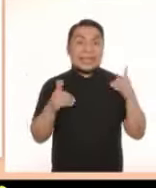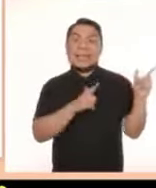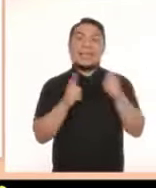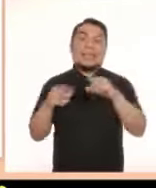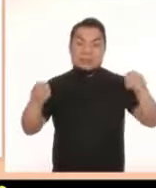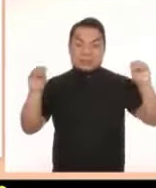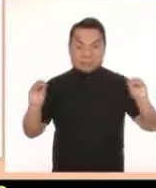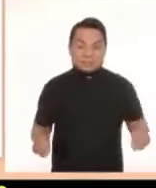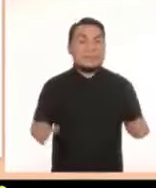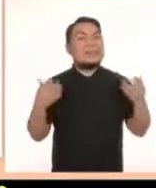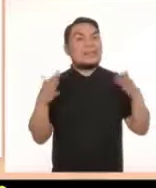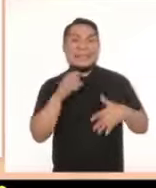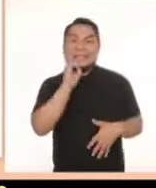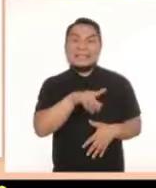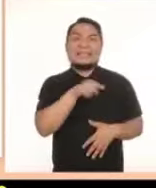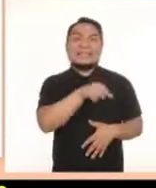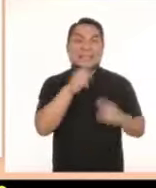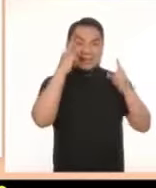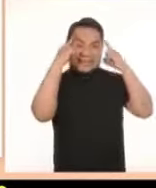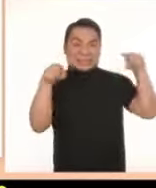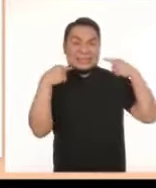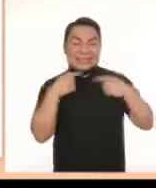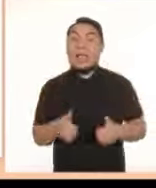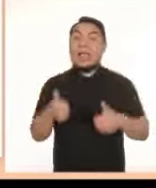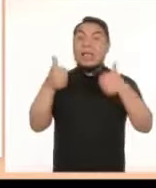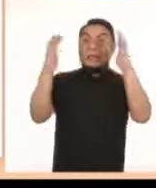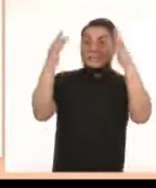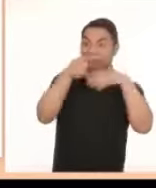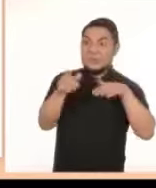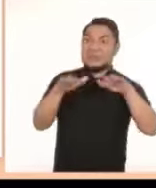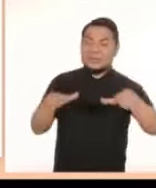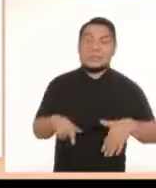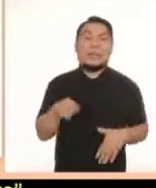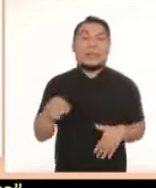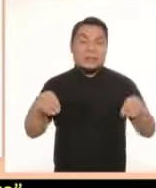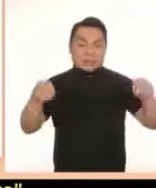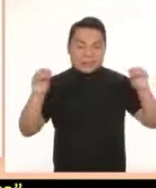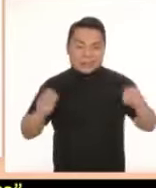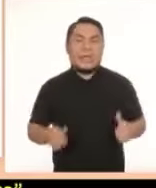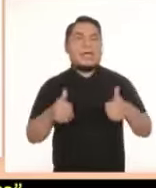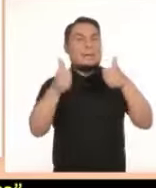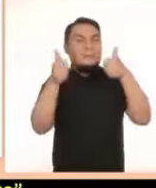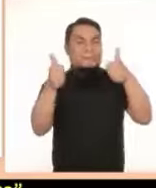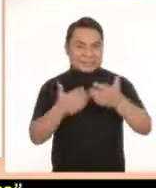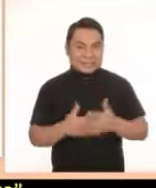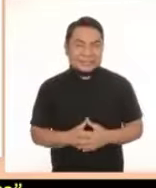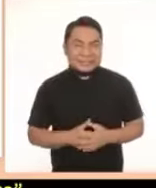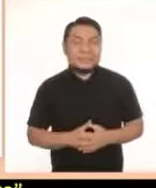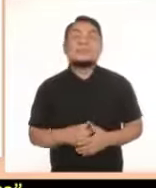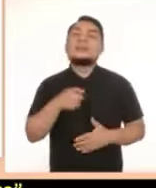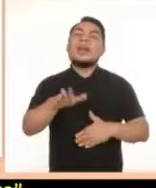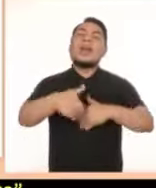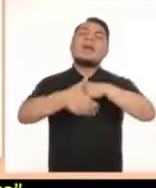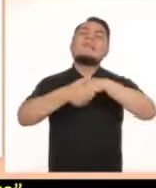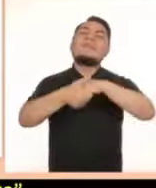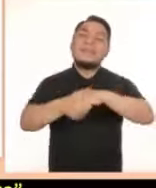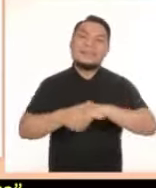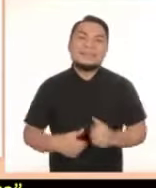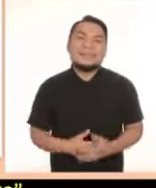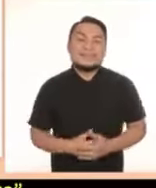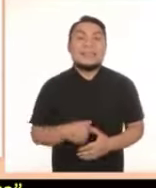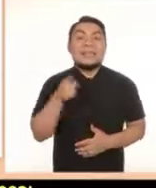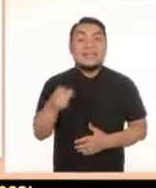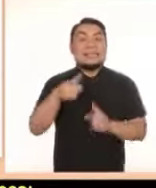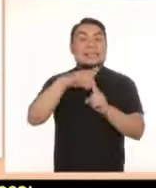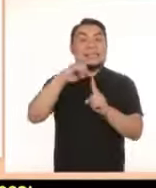¡Ya está el mantel puesto! Dice Tito. ¡Muy bien, niños! El mantel está bien estirado. ¡Los